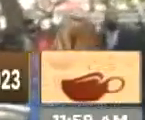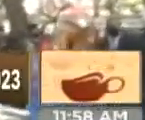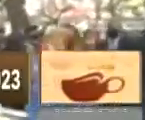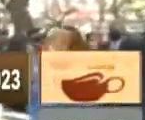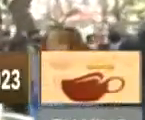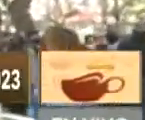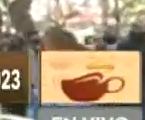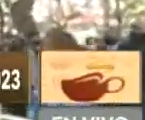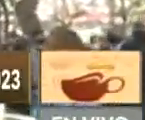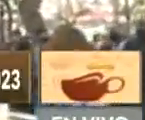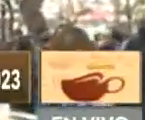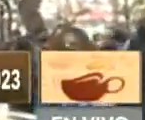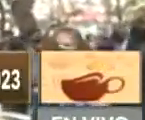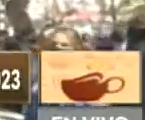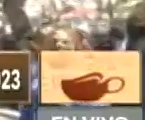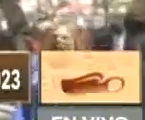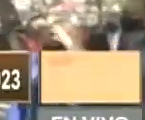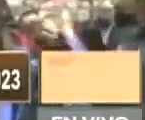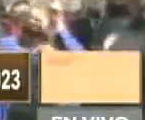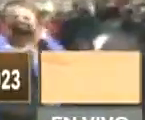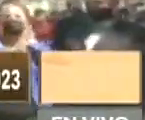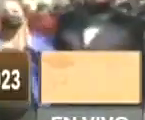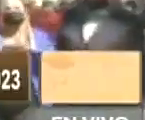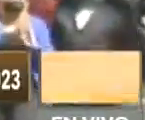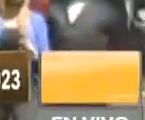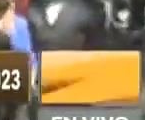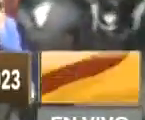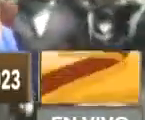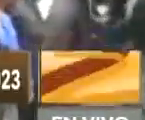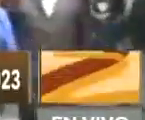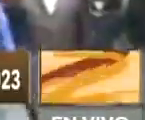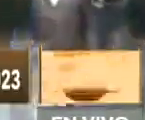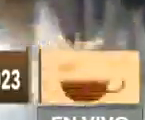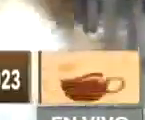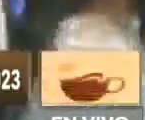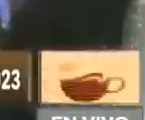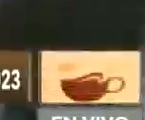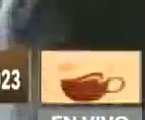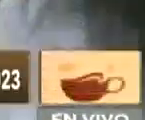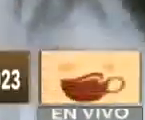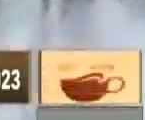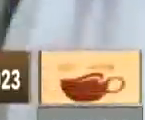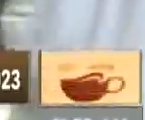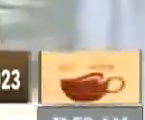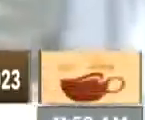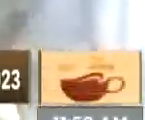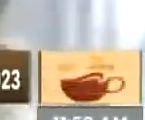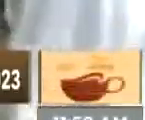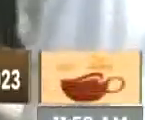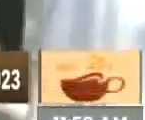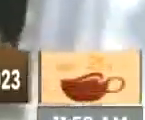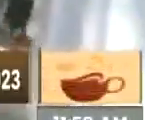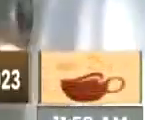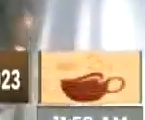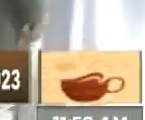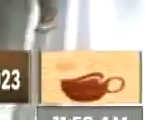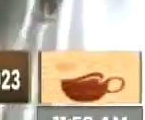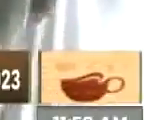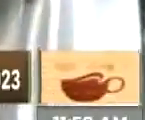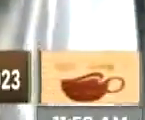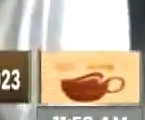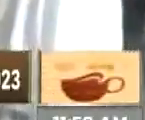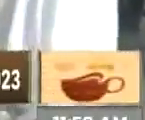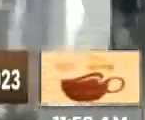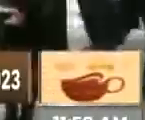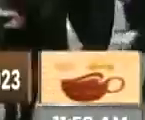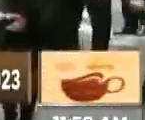que sean presentadas por el bloque de parlamentarios de la patria o el bloque de la oposición. Tras la aprobación y juramentación de la nueva junta